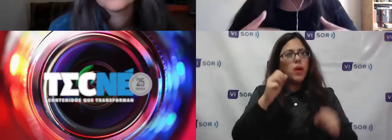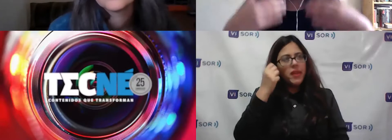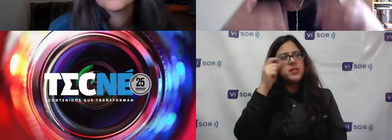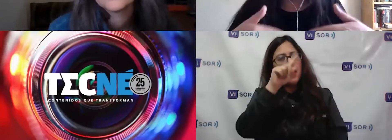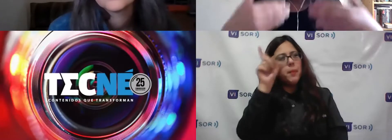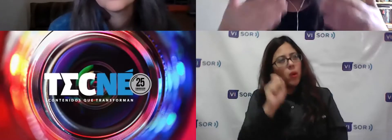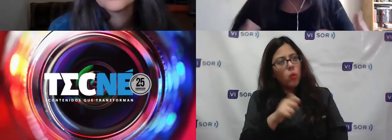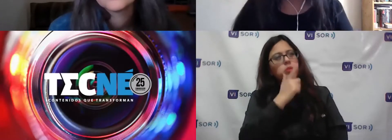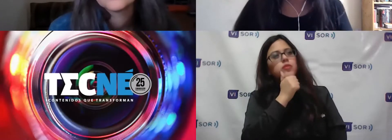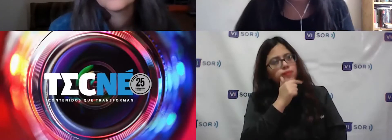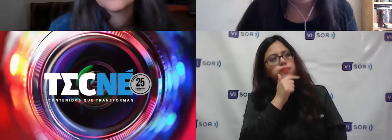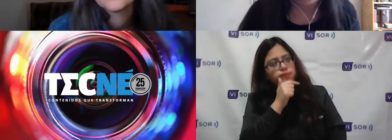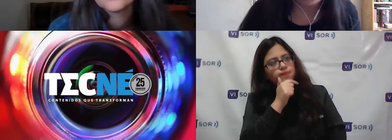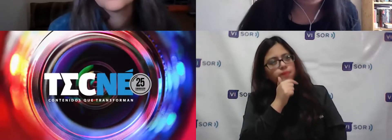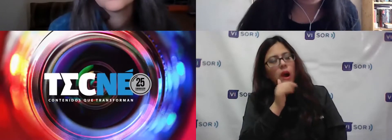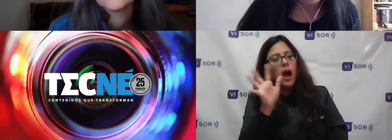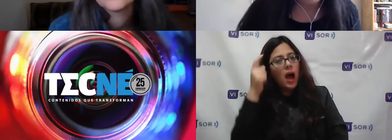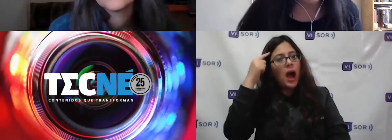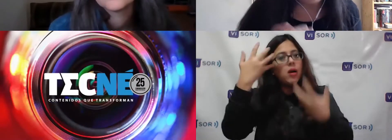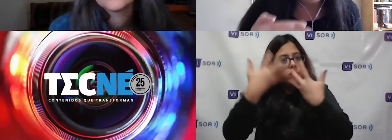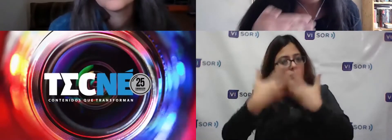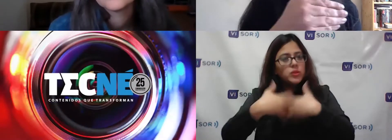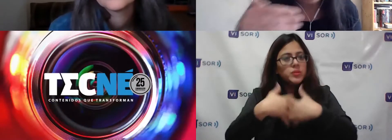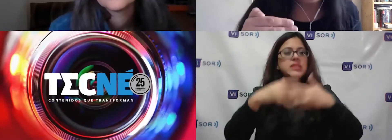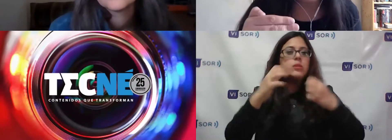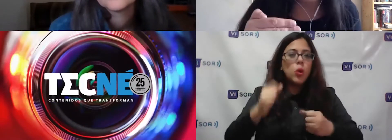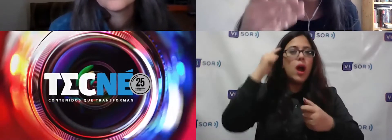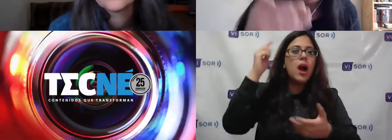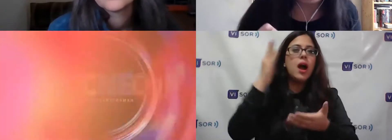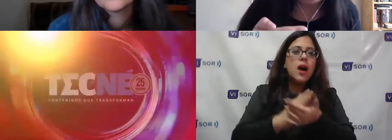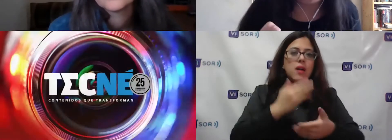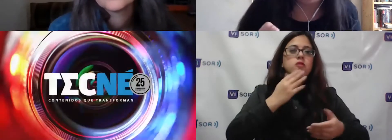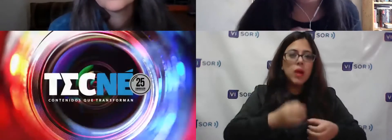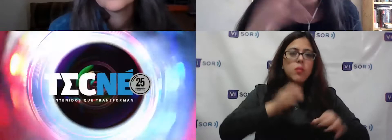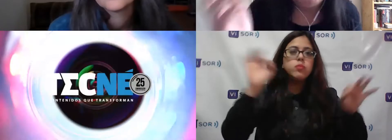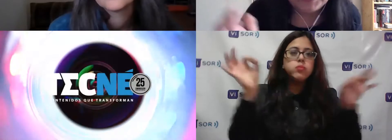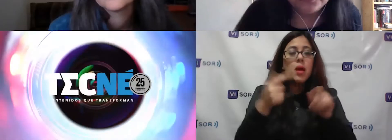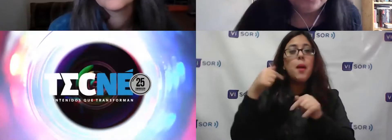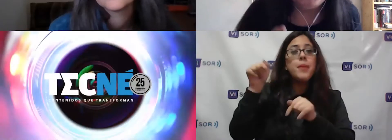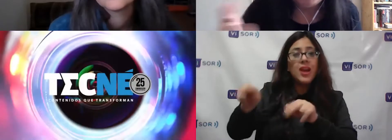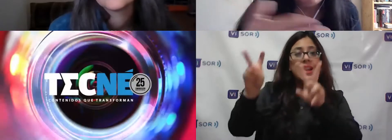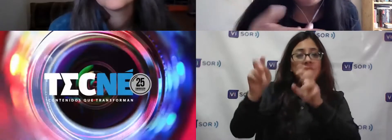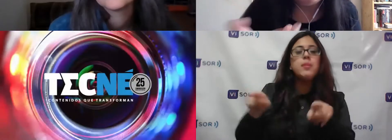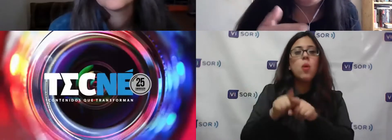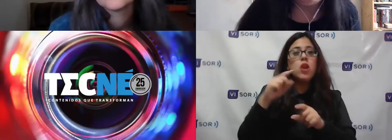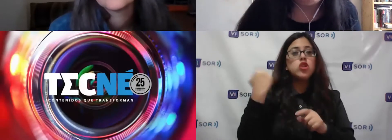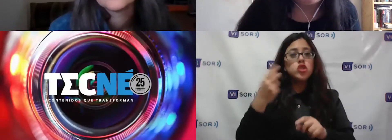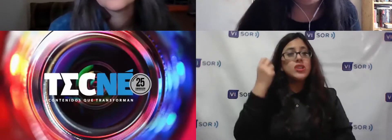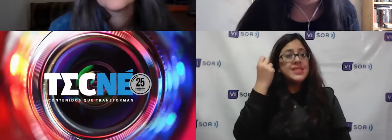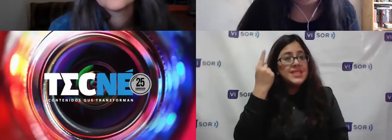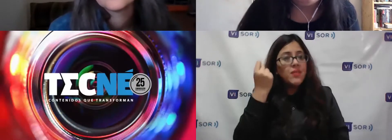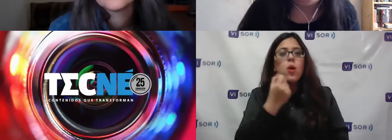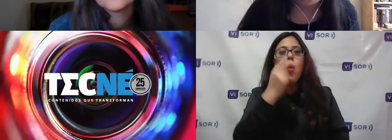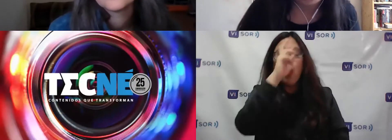piensa y vaya afinando sus decisiones pero obviamente que en esa discusión uno sabe su rol o sea estoy inventando como si tú y yo estamos